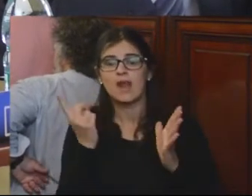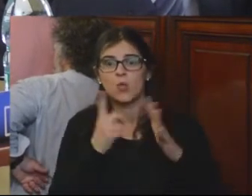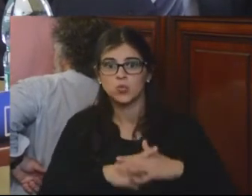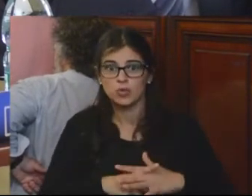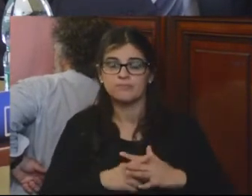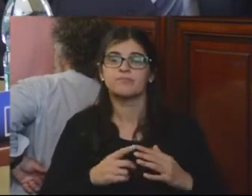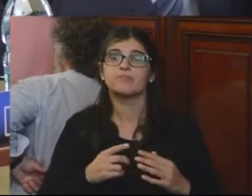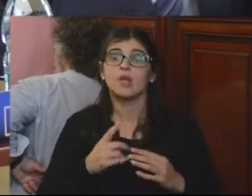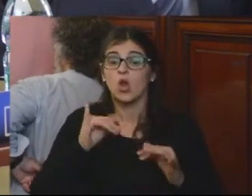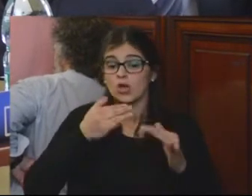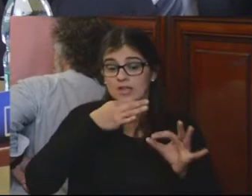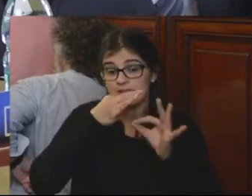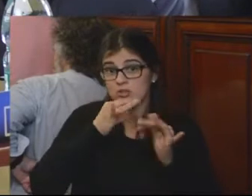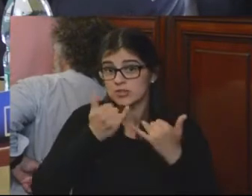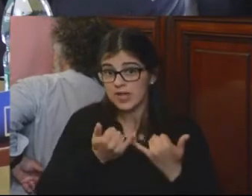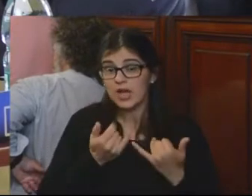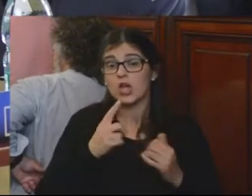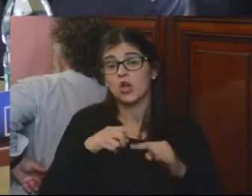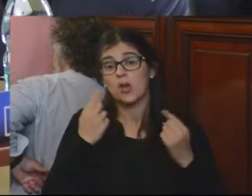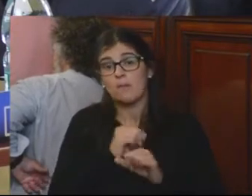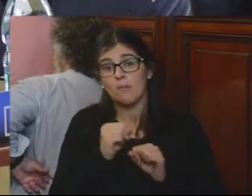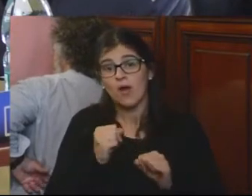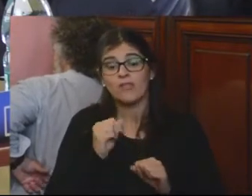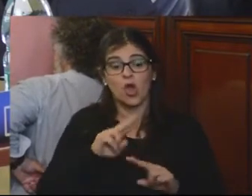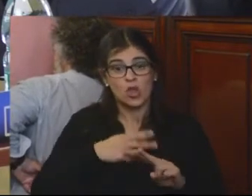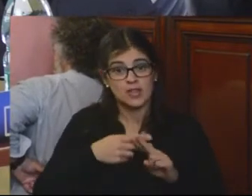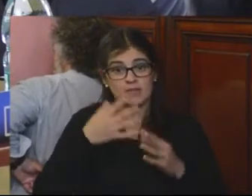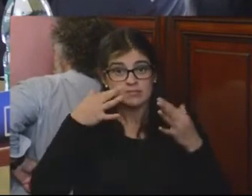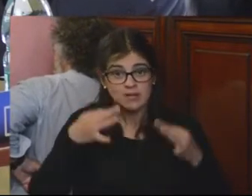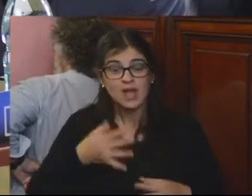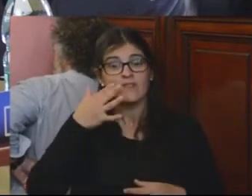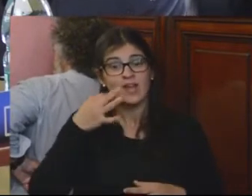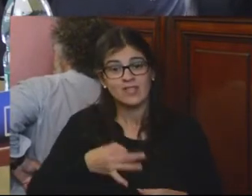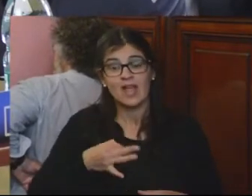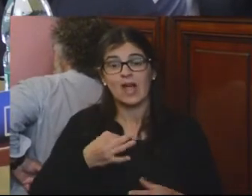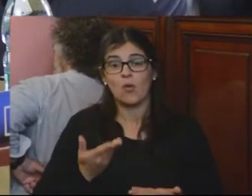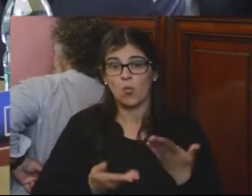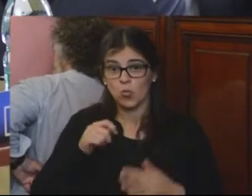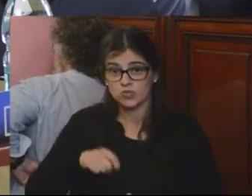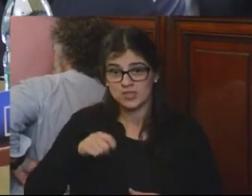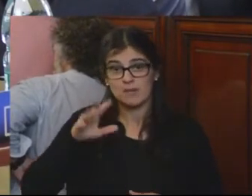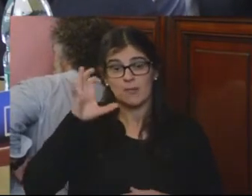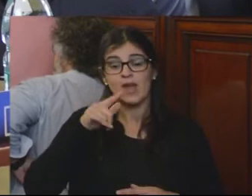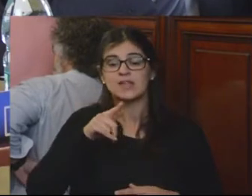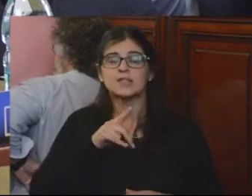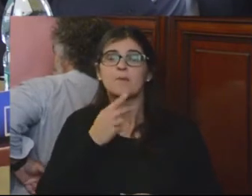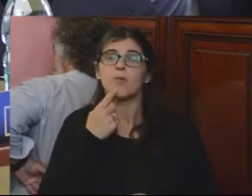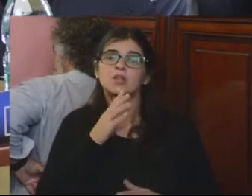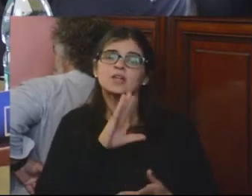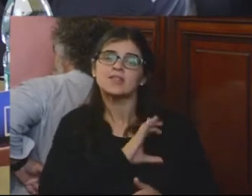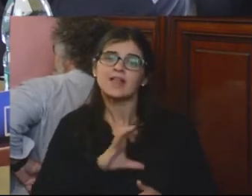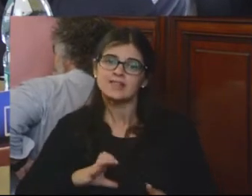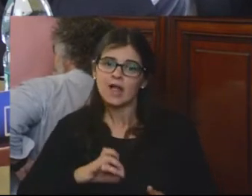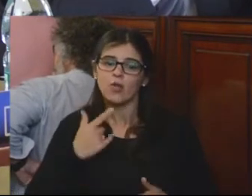lo dicho entonces nos permite ratificar que memoria verdad y justicia es política de estado a la encontramos